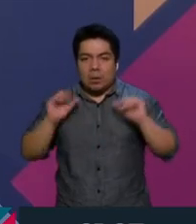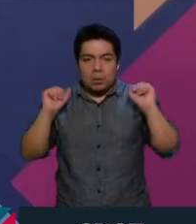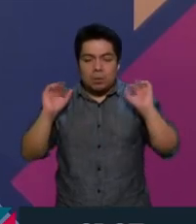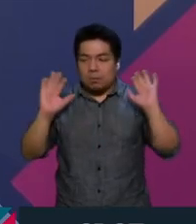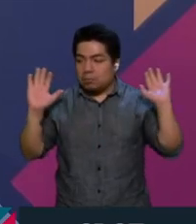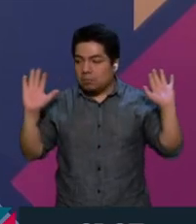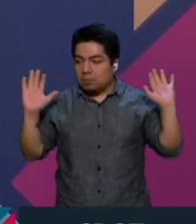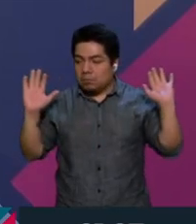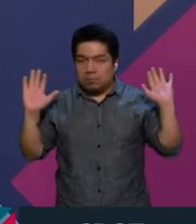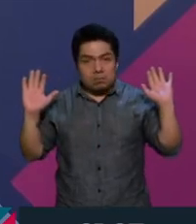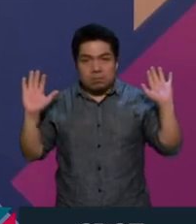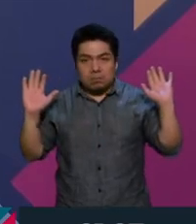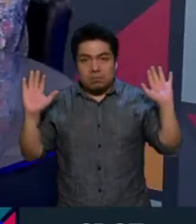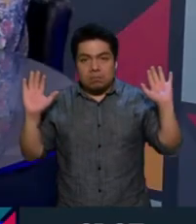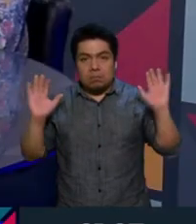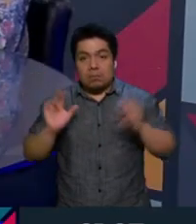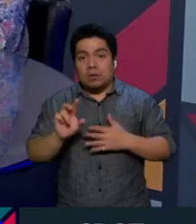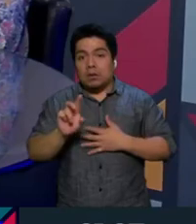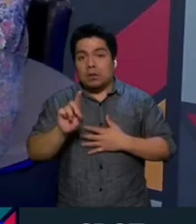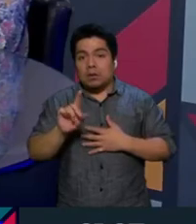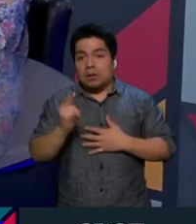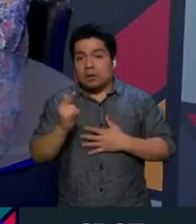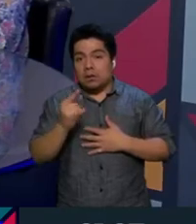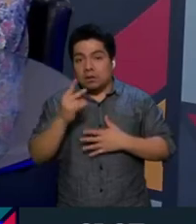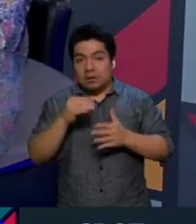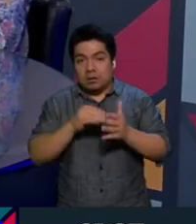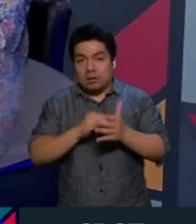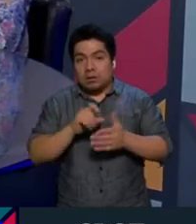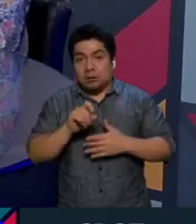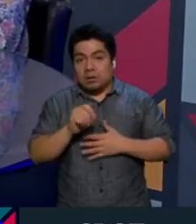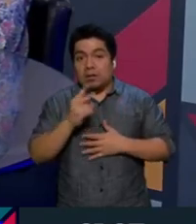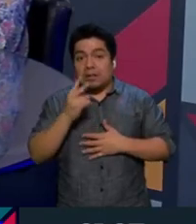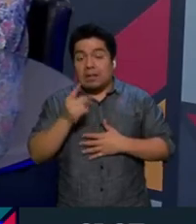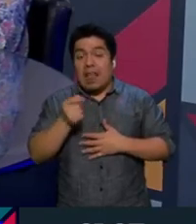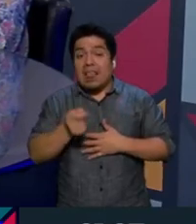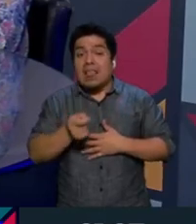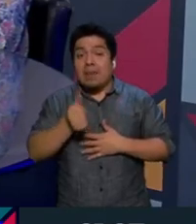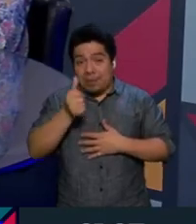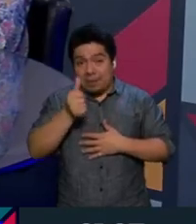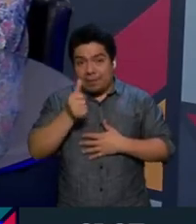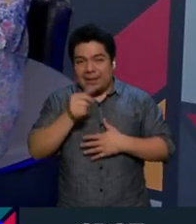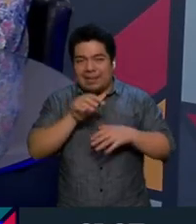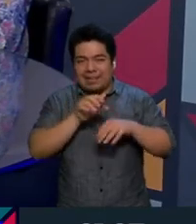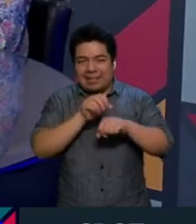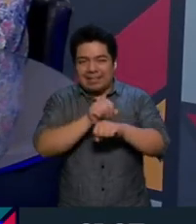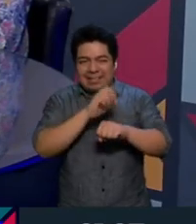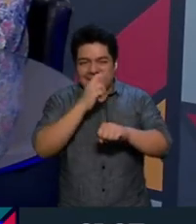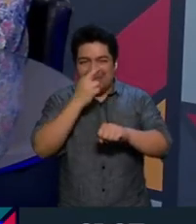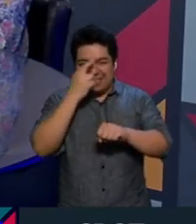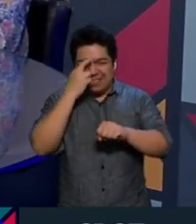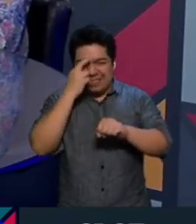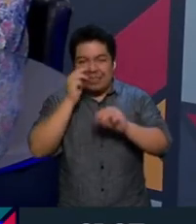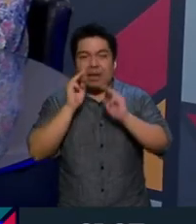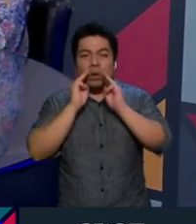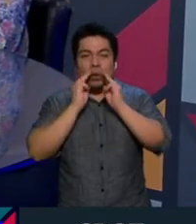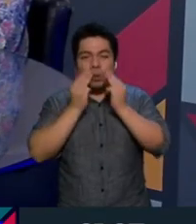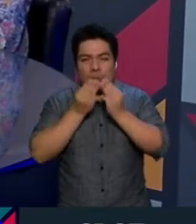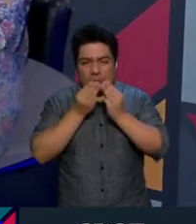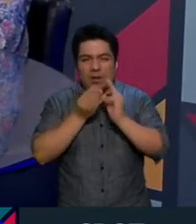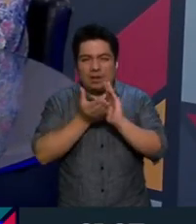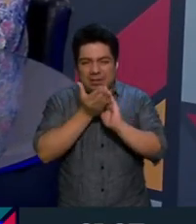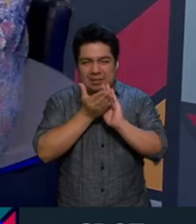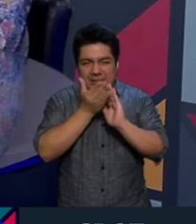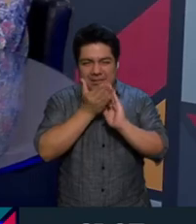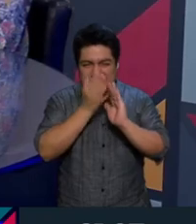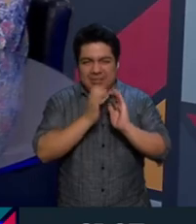sesionar, y es que el 30 de julio de 2022 fue la primera detención relacionada con el cártel